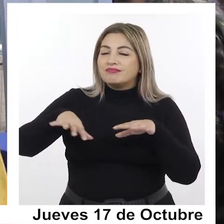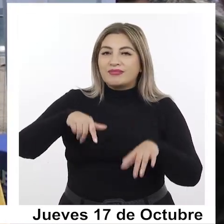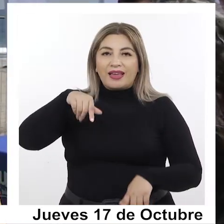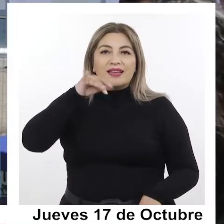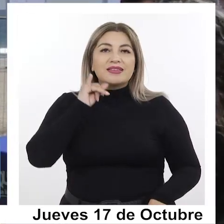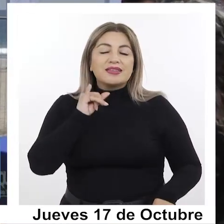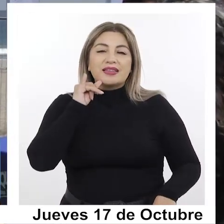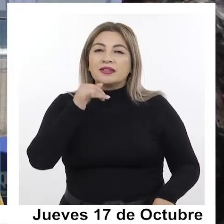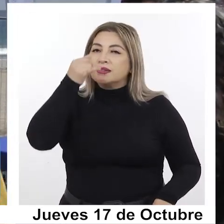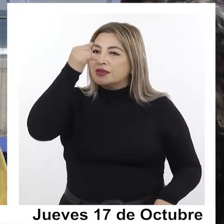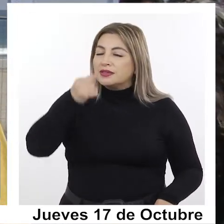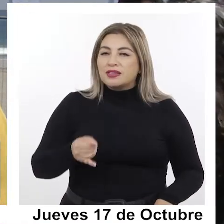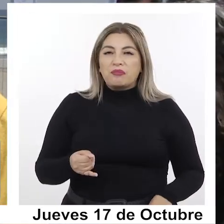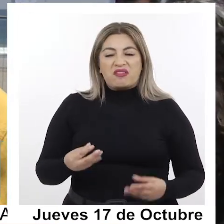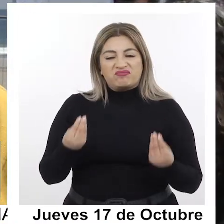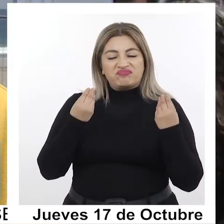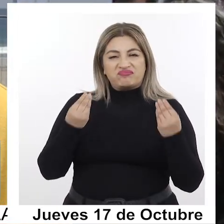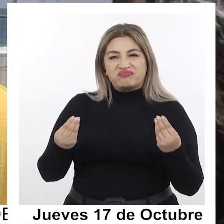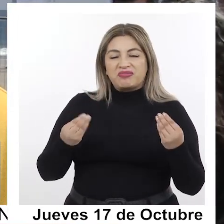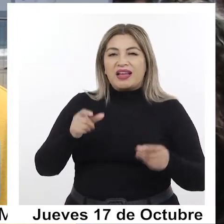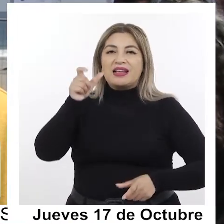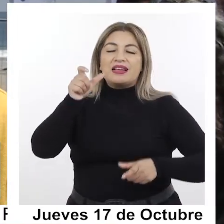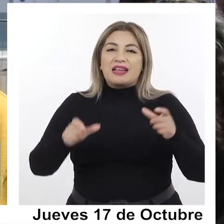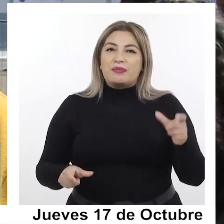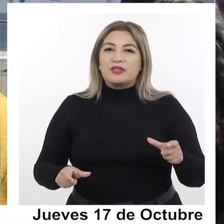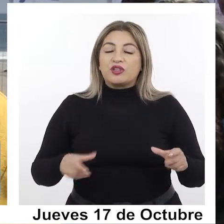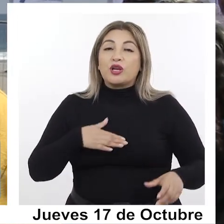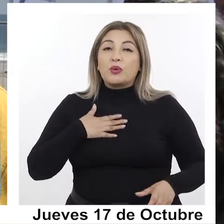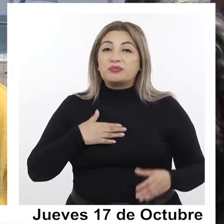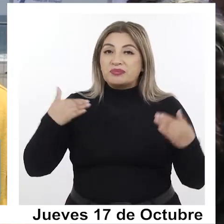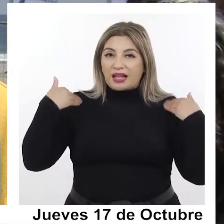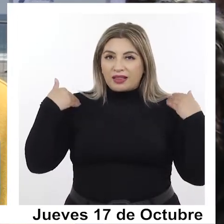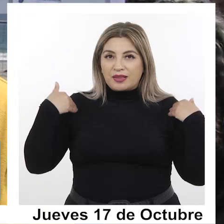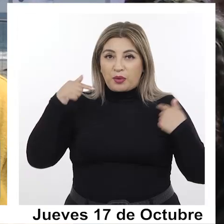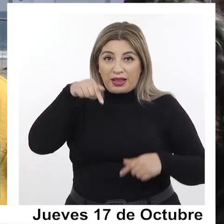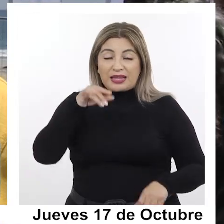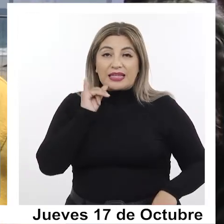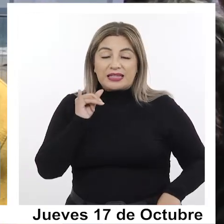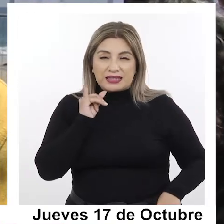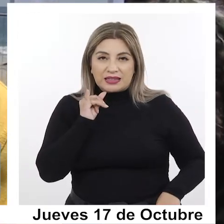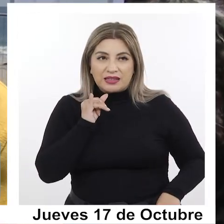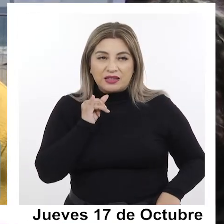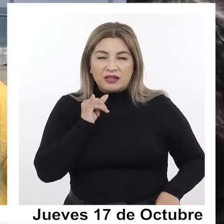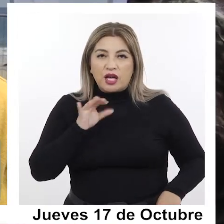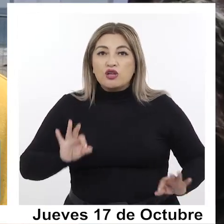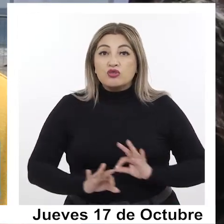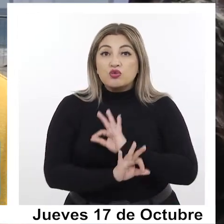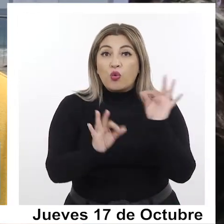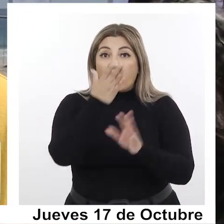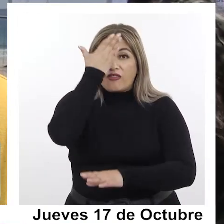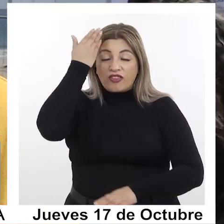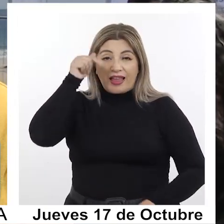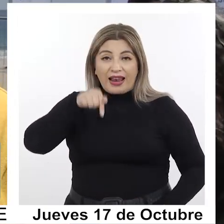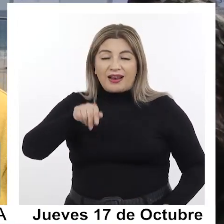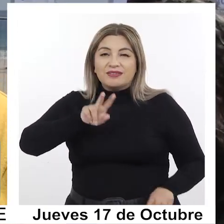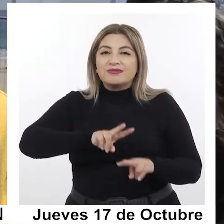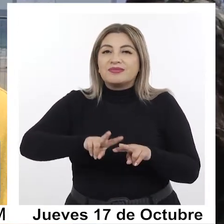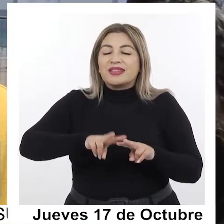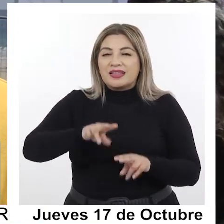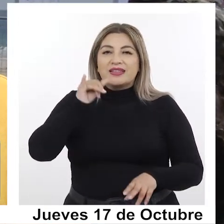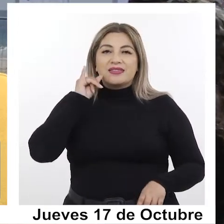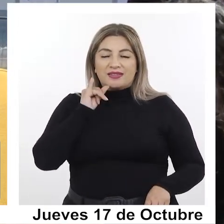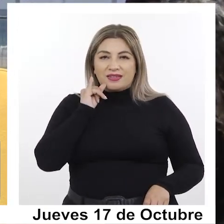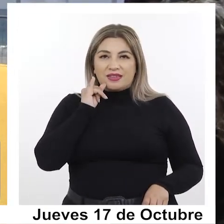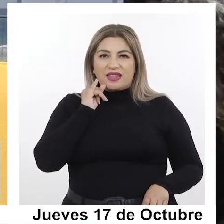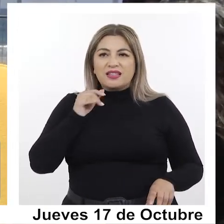acá en Iquique van a ser siempre un éxito, porque la gente, como es tan deportista, y yo creo que nunca se ha olvidado de todo lo que se ha hecho, digamos, Iquique, cómo